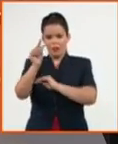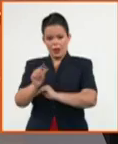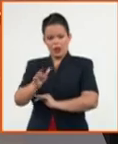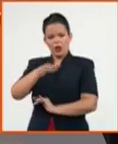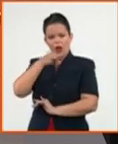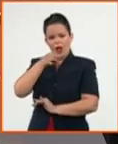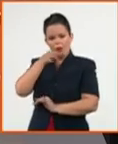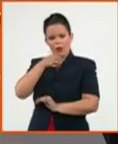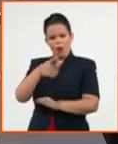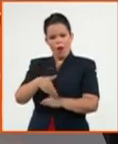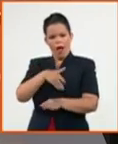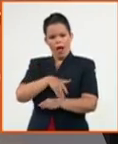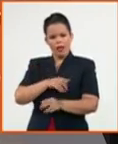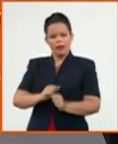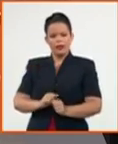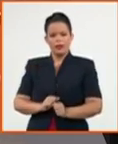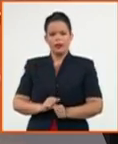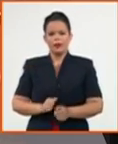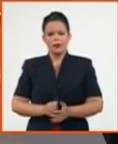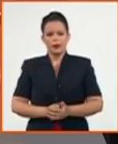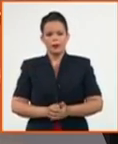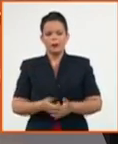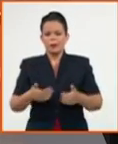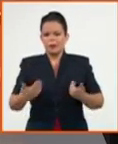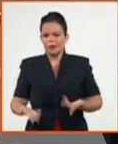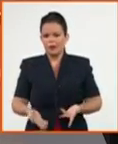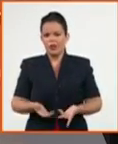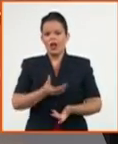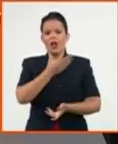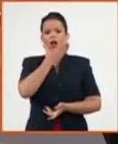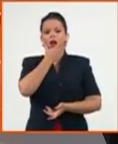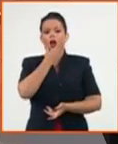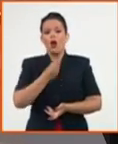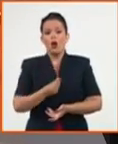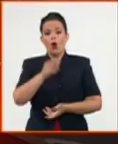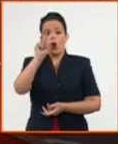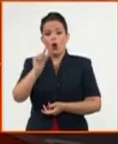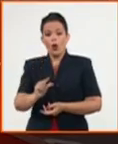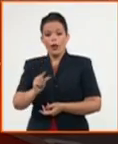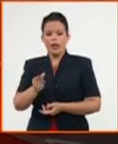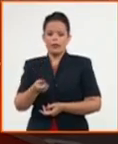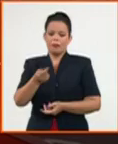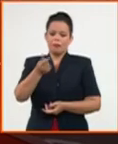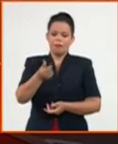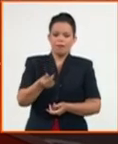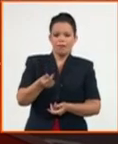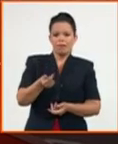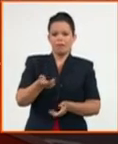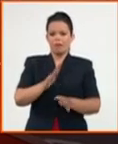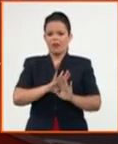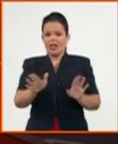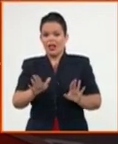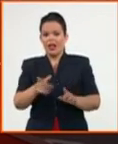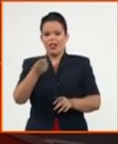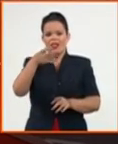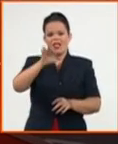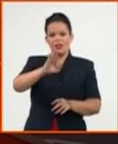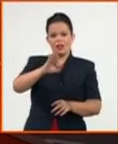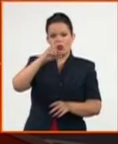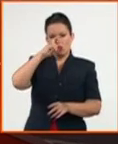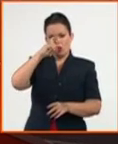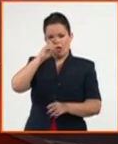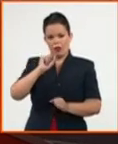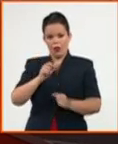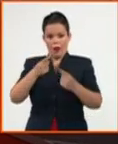estaba preguntando también a los jóvenes que están cerca de los 18 años y ya no están vinculados digamos el proceso docente o sea es también